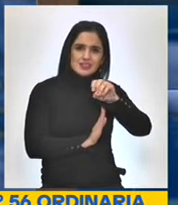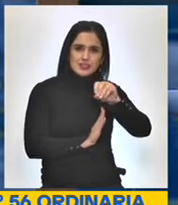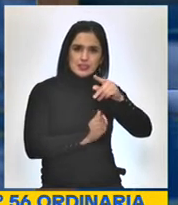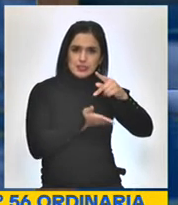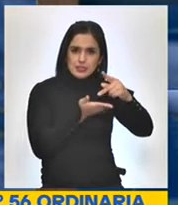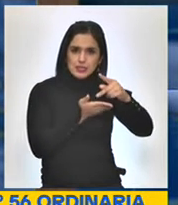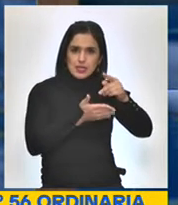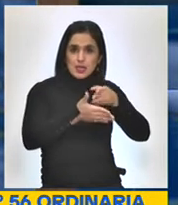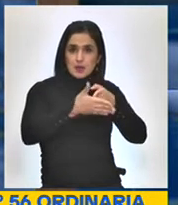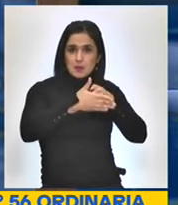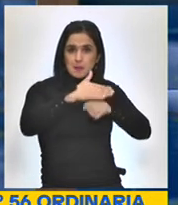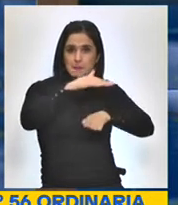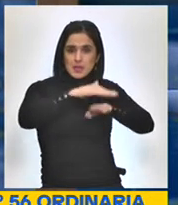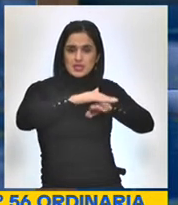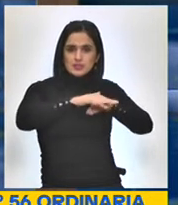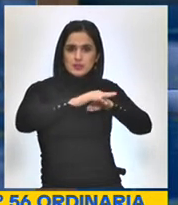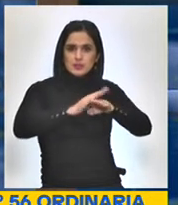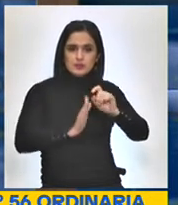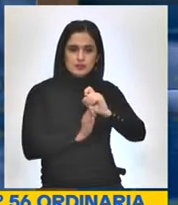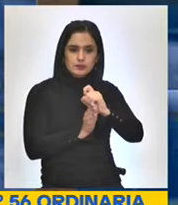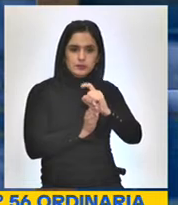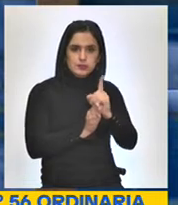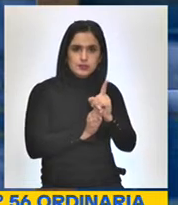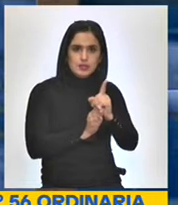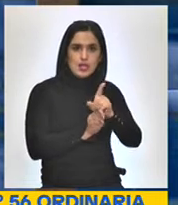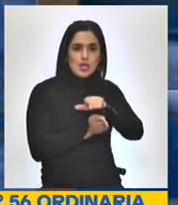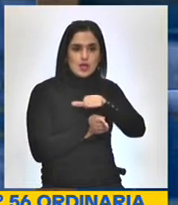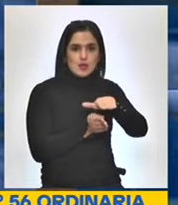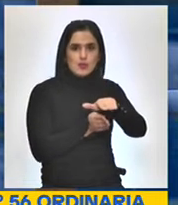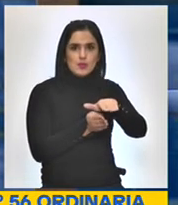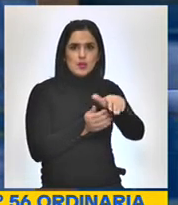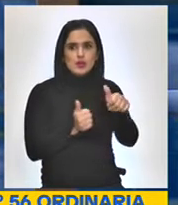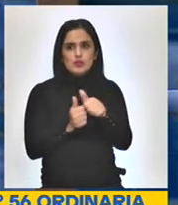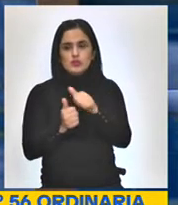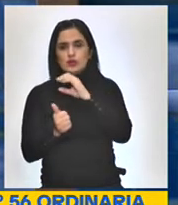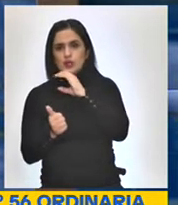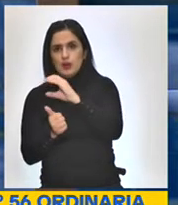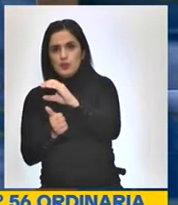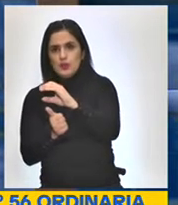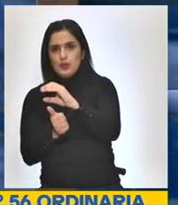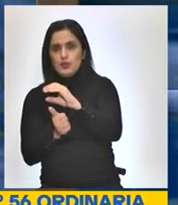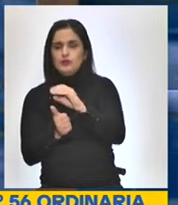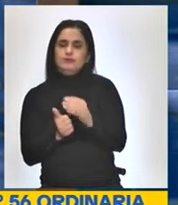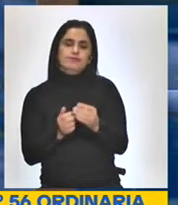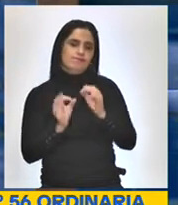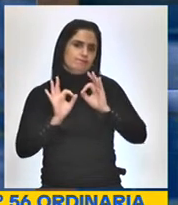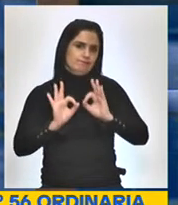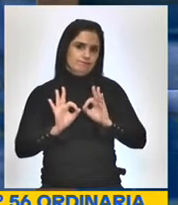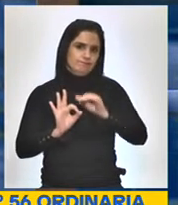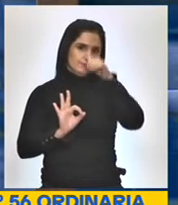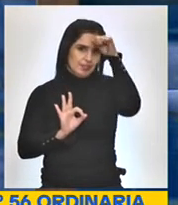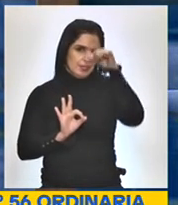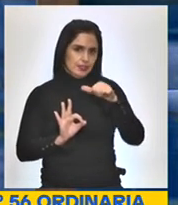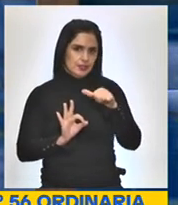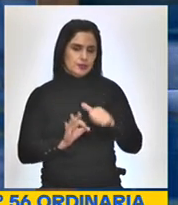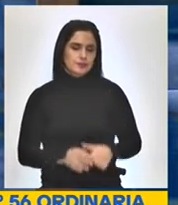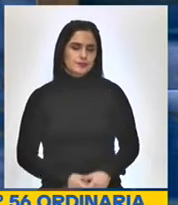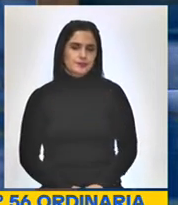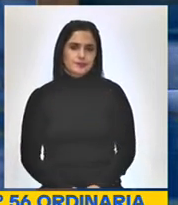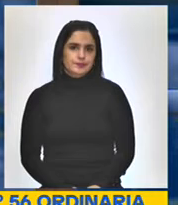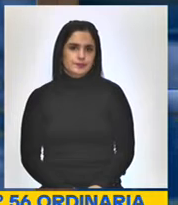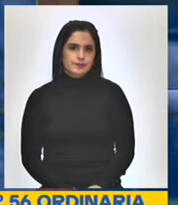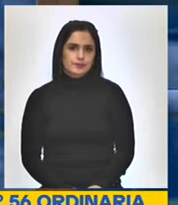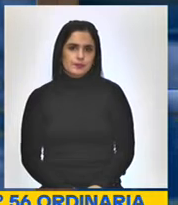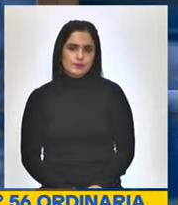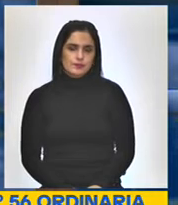límite de velocidad establecido para zonas urbanas y rurales sea especialmente sancionado. Es